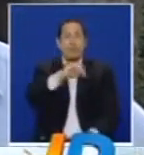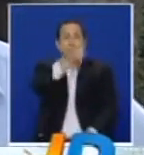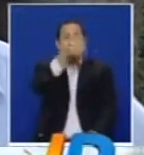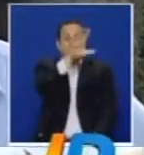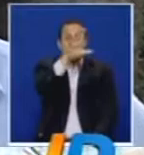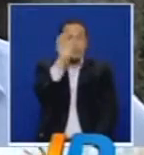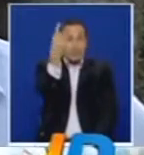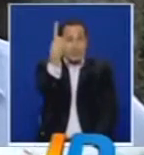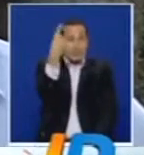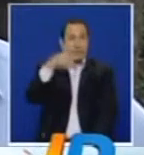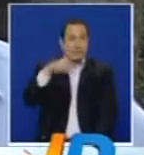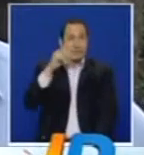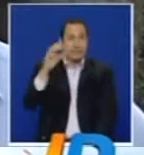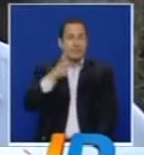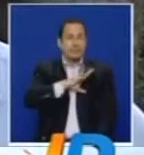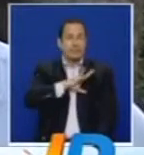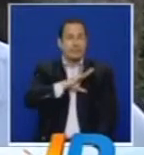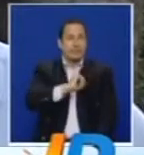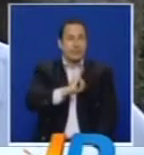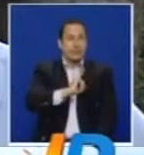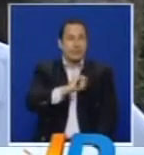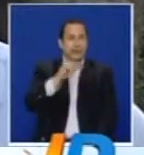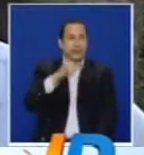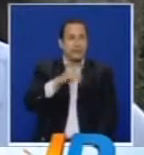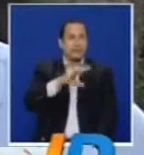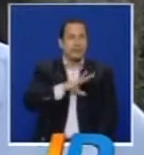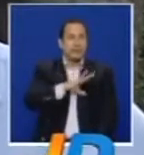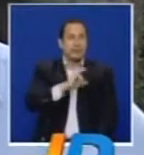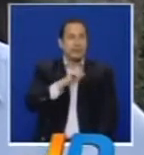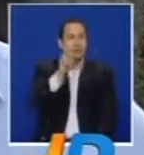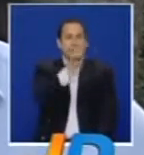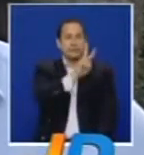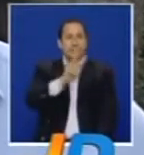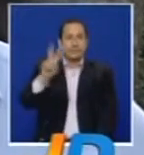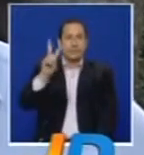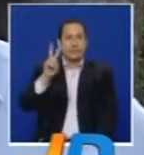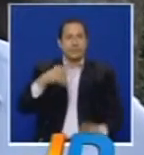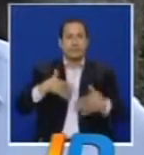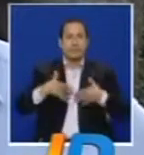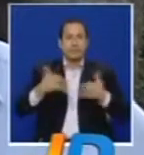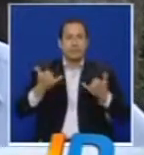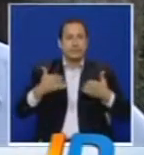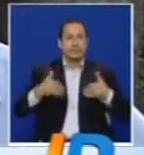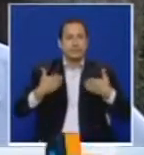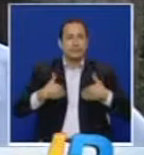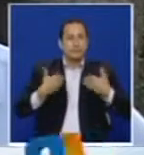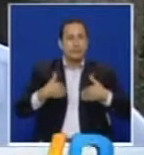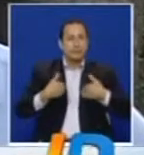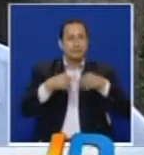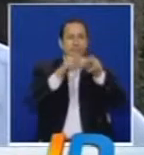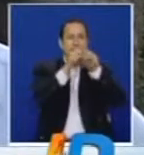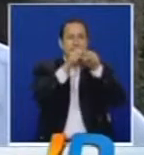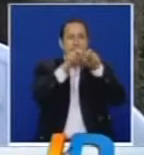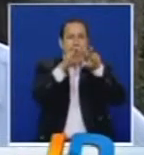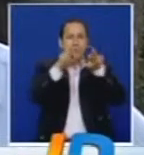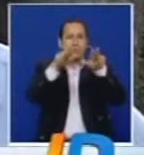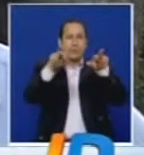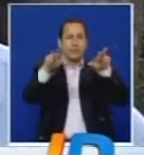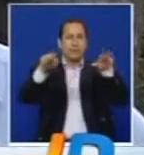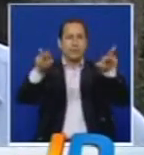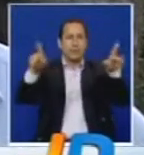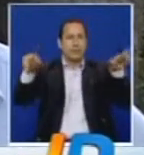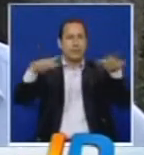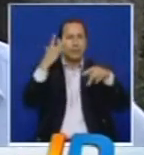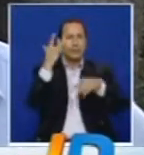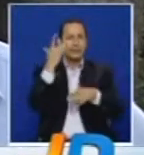mandatarios, y Cali y el Valle nos vamos a engalanar con la representación más diversa en términos geográficos del